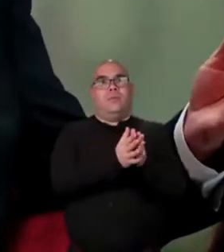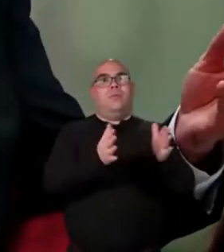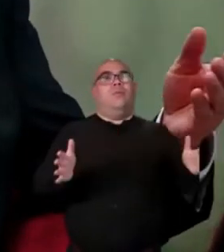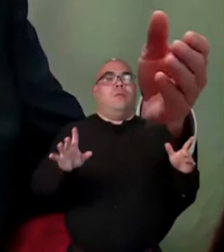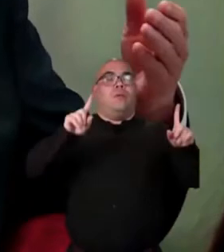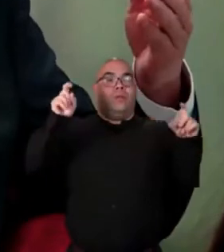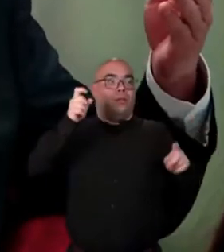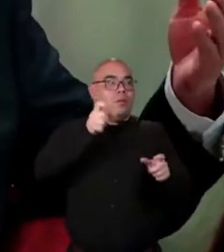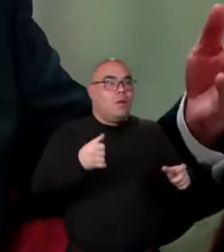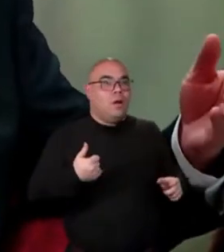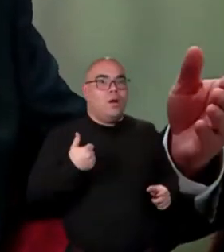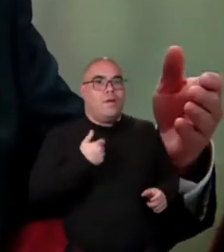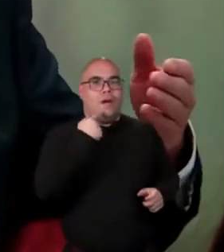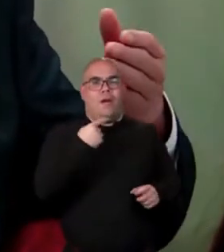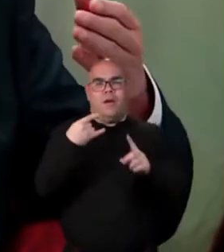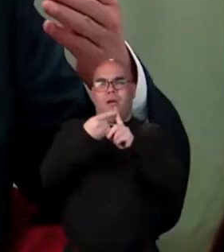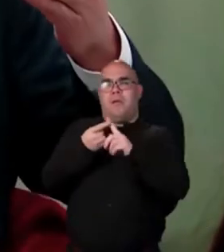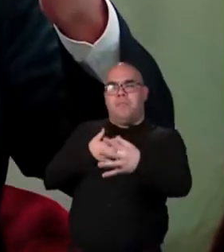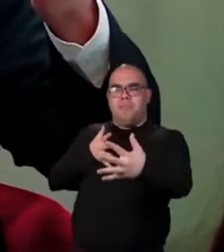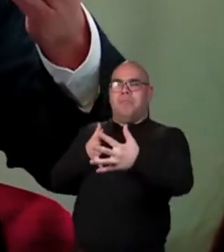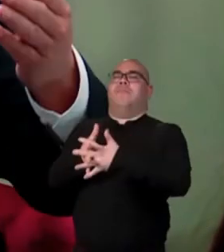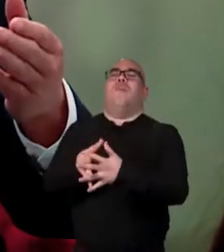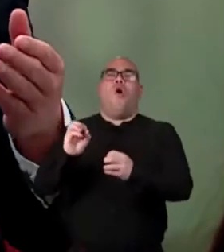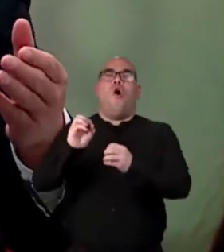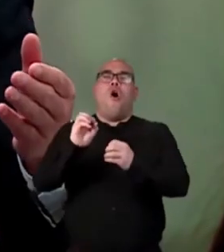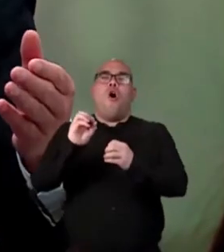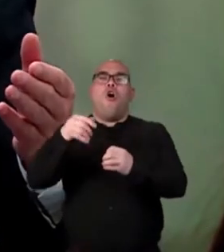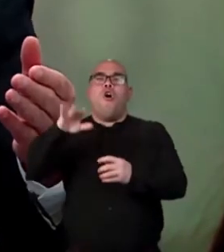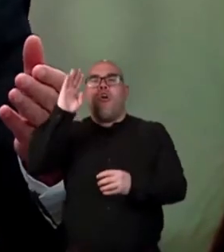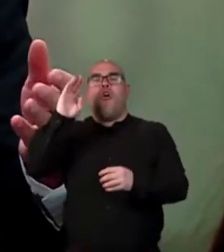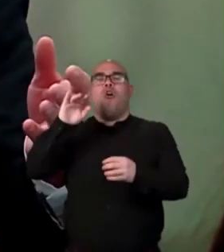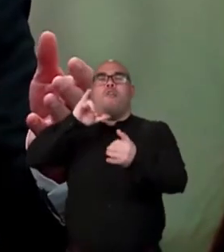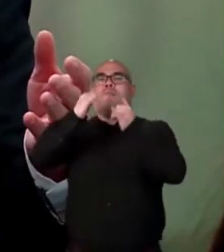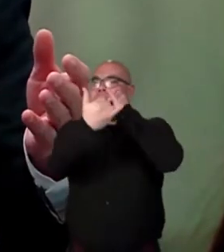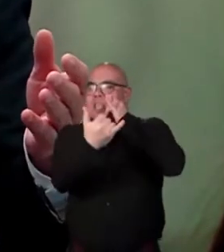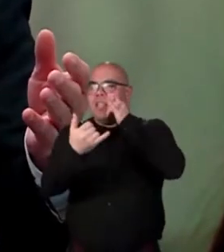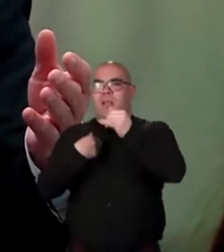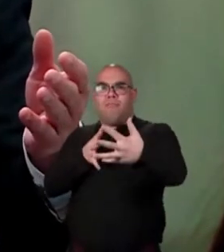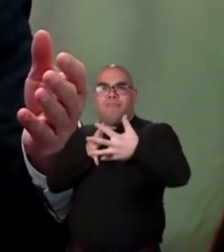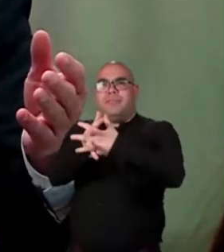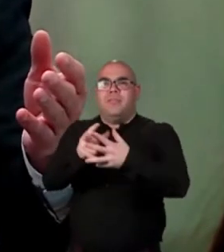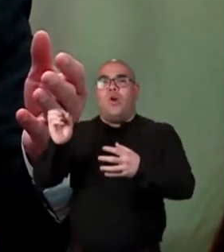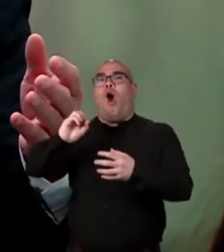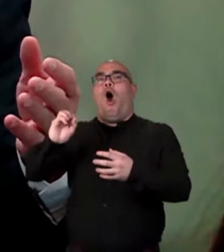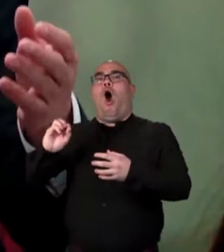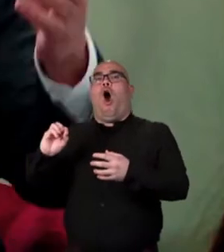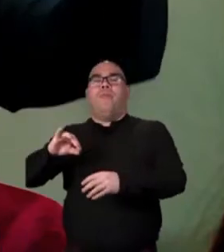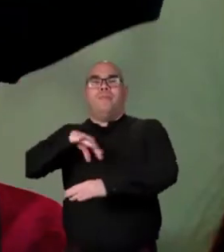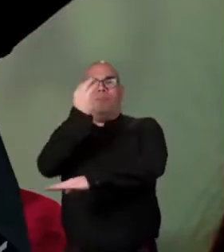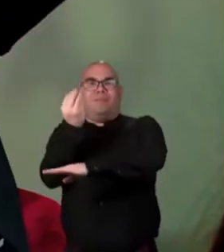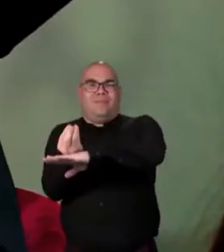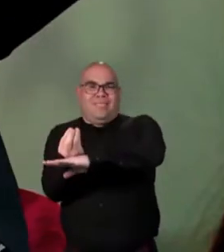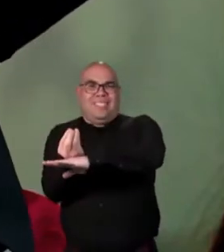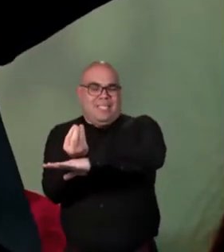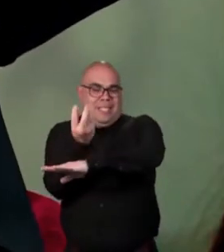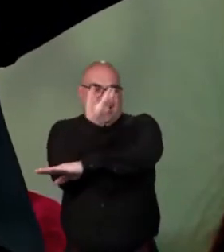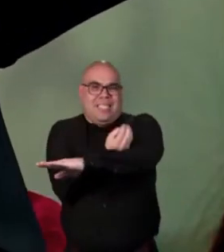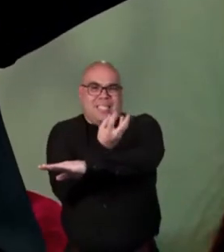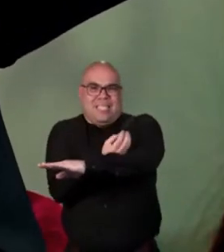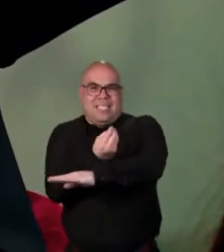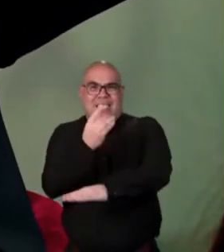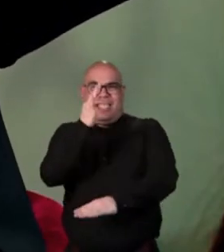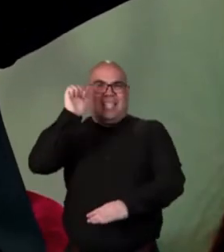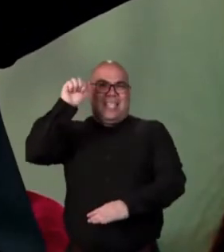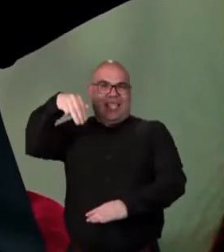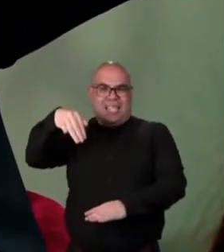una plataforma de zoom a una plataforma de bits teams fue dificilísimo ellos levantaron la mano pensando